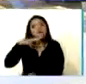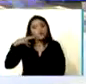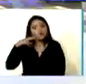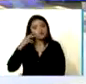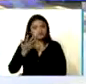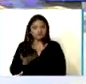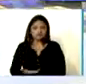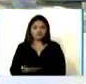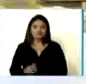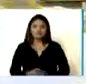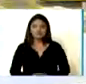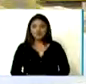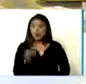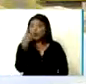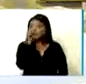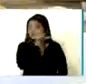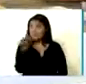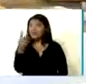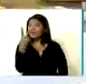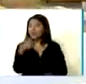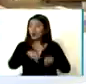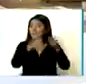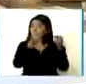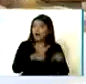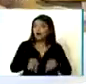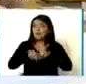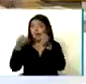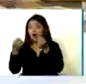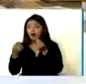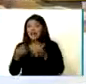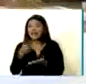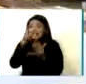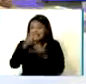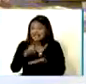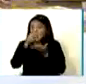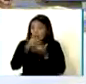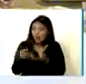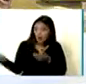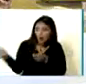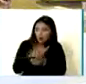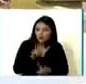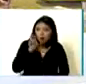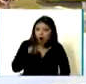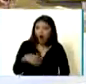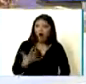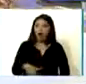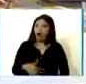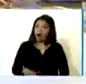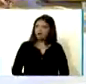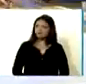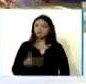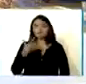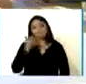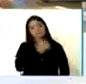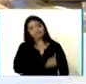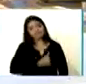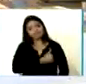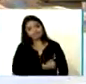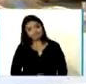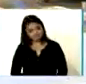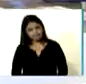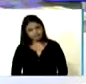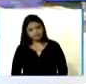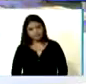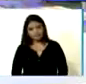acuérdate, en una semana, dos panaderías con kilos y kilos de harina, sí, se encontraron. Controla Sunday, o sea que es también lamentable. Es lamentable la situación. ¿Qué dice el diario